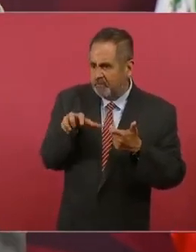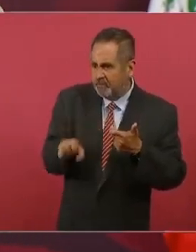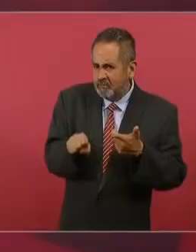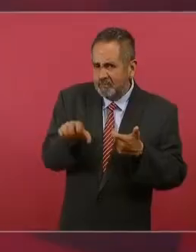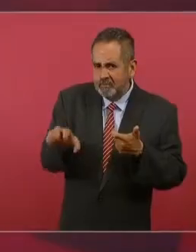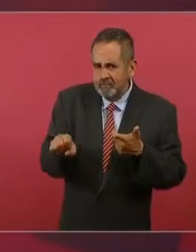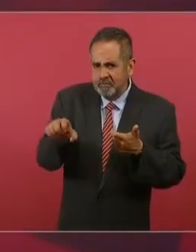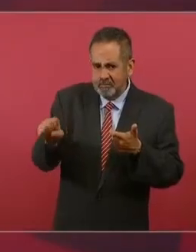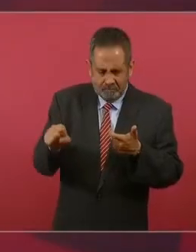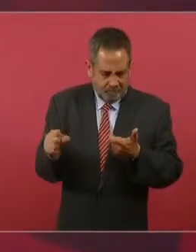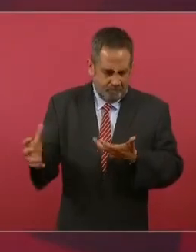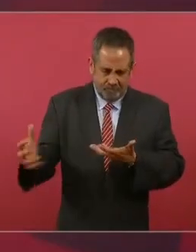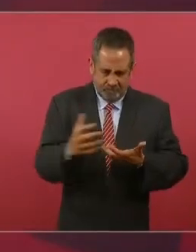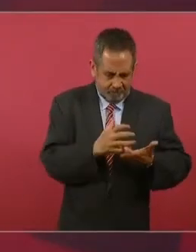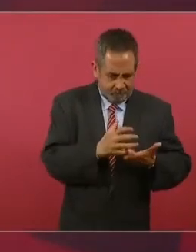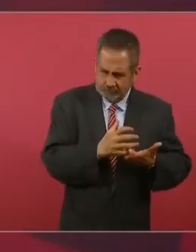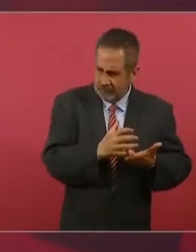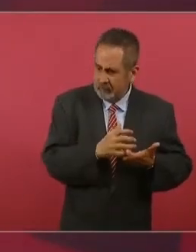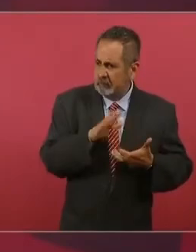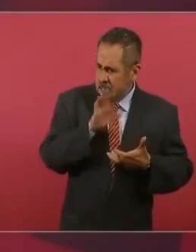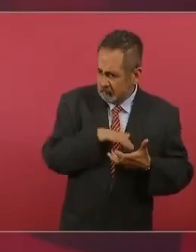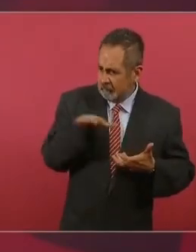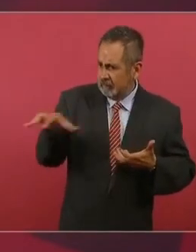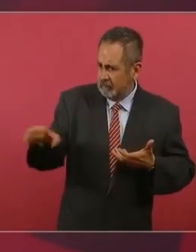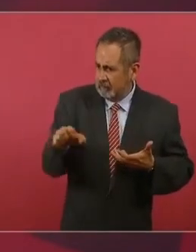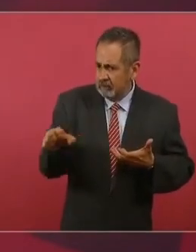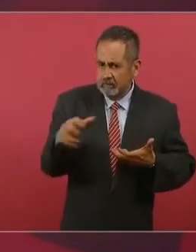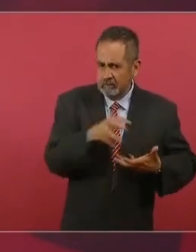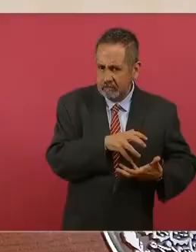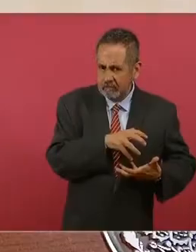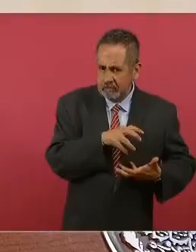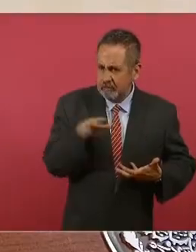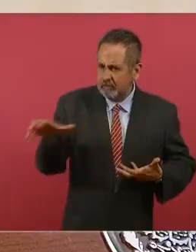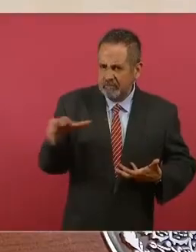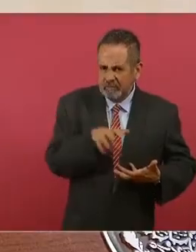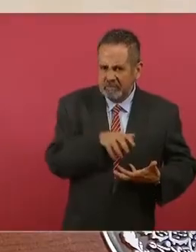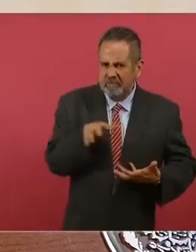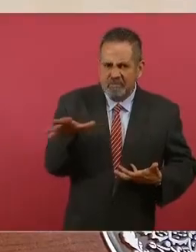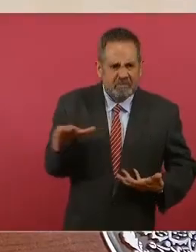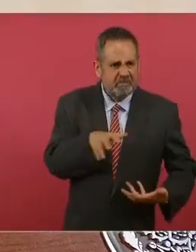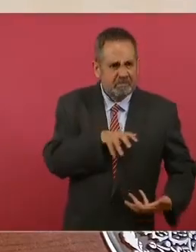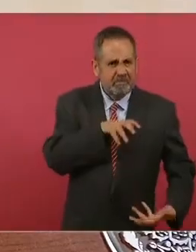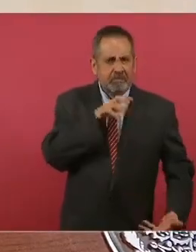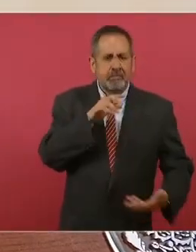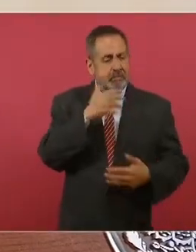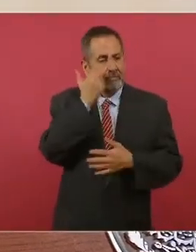O sea, que el que ya se mete en eso, que solo le importa lo material,